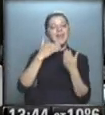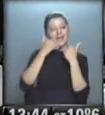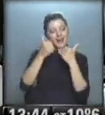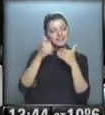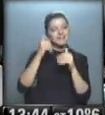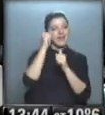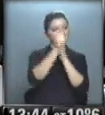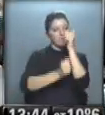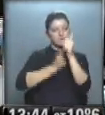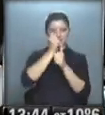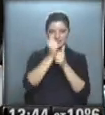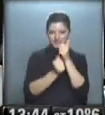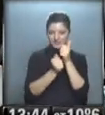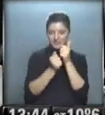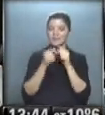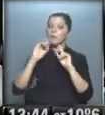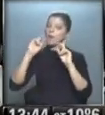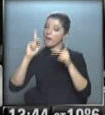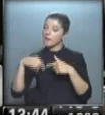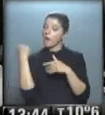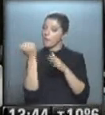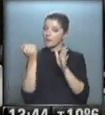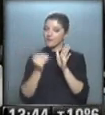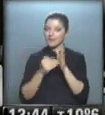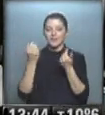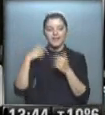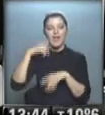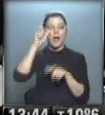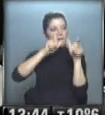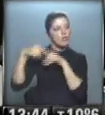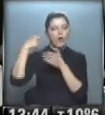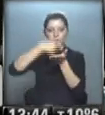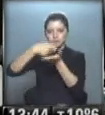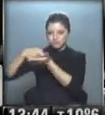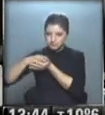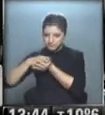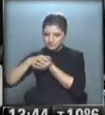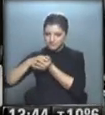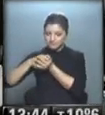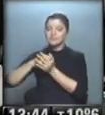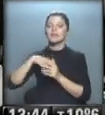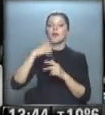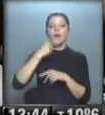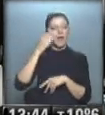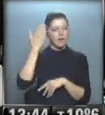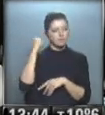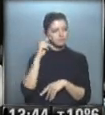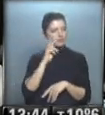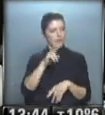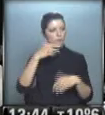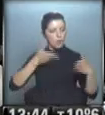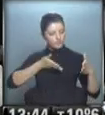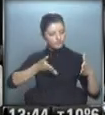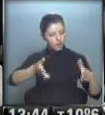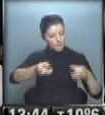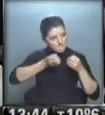reindustrialización Pero principalmente también en la inversión pública veíamos como el primer tramo esta ruta